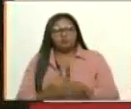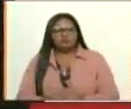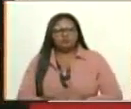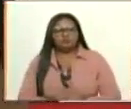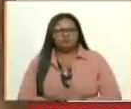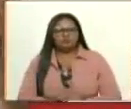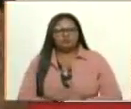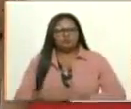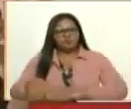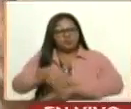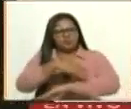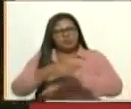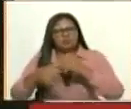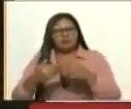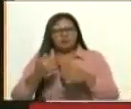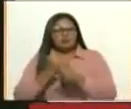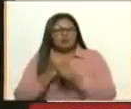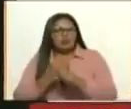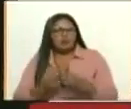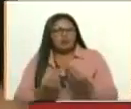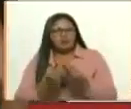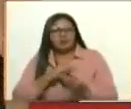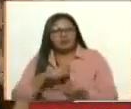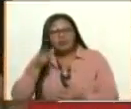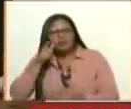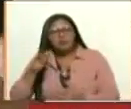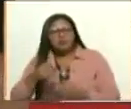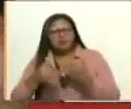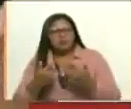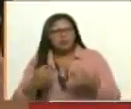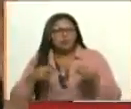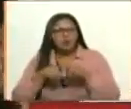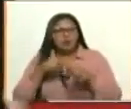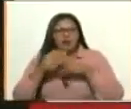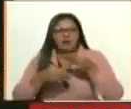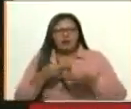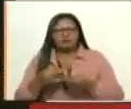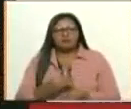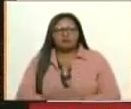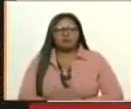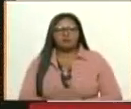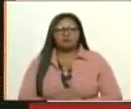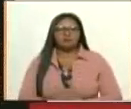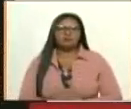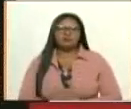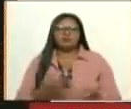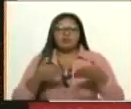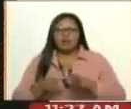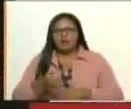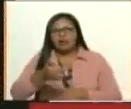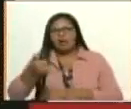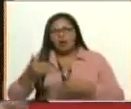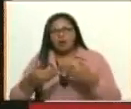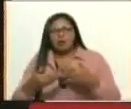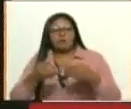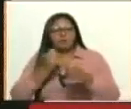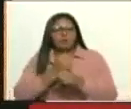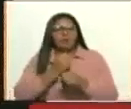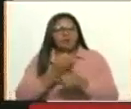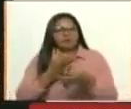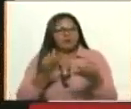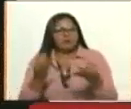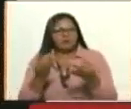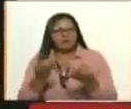calles, a elaborar junto a nuestro pueblo, que también hace nacer el artesano y artesana que hay en cada uno de ellos, a elaborar este